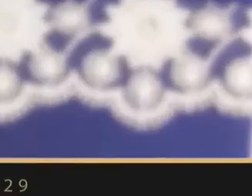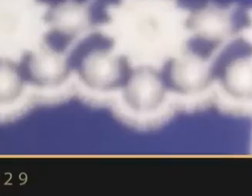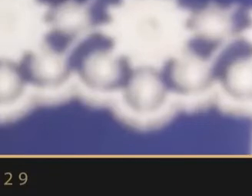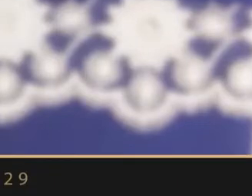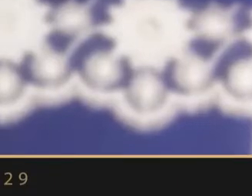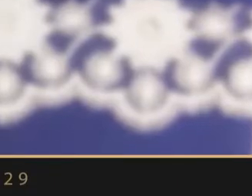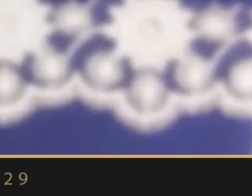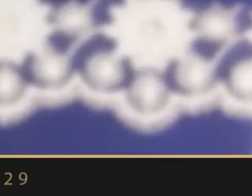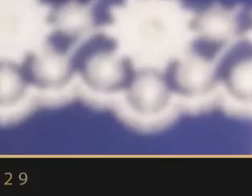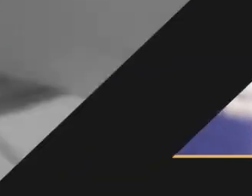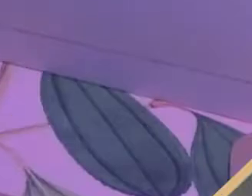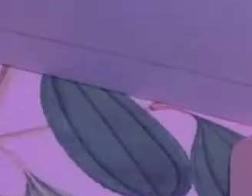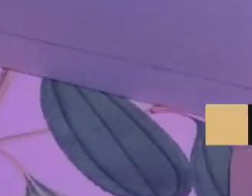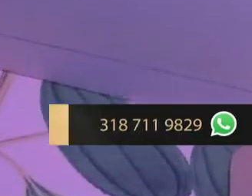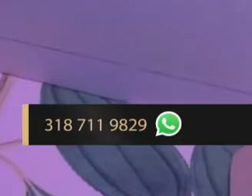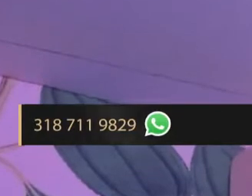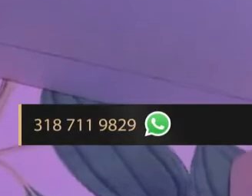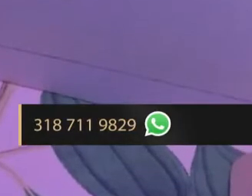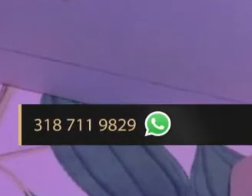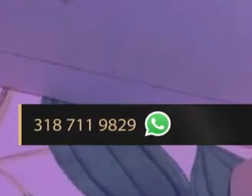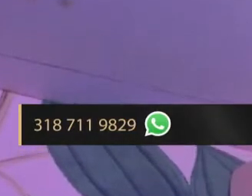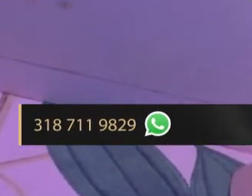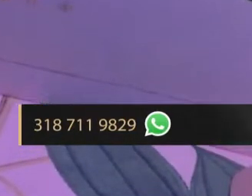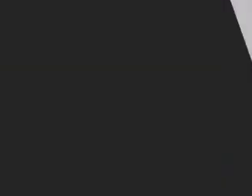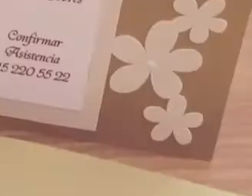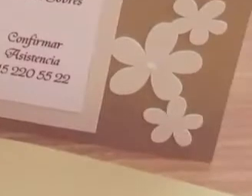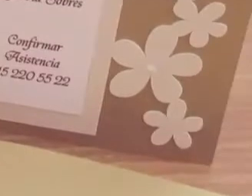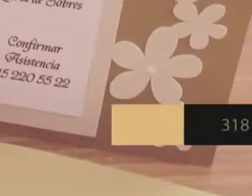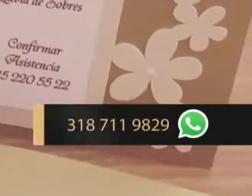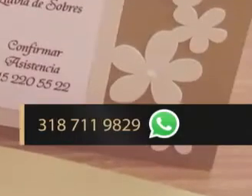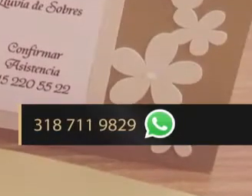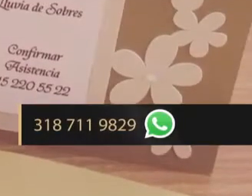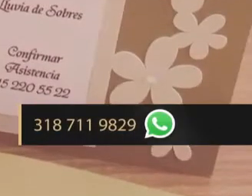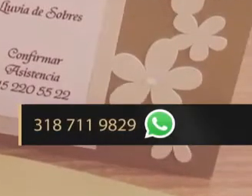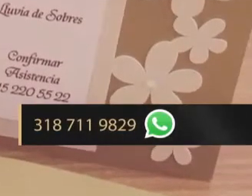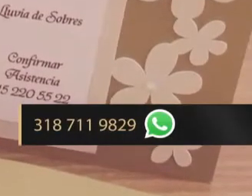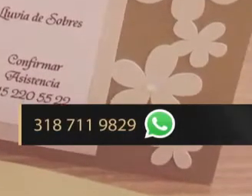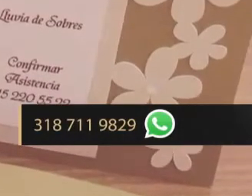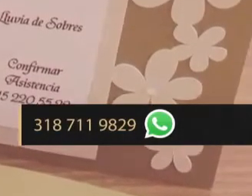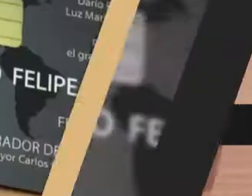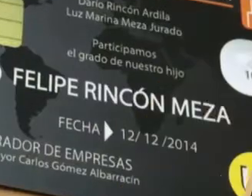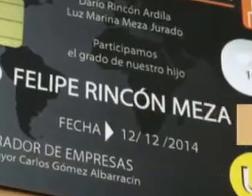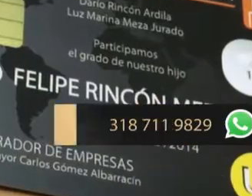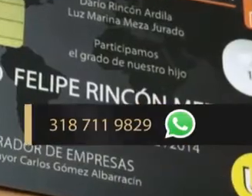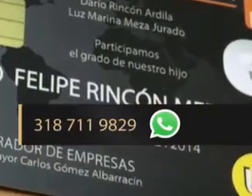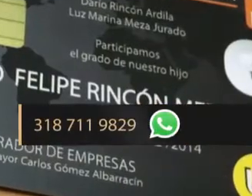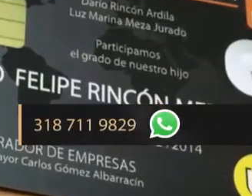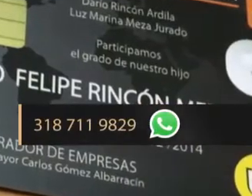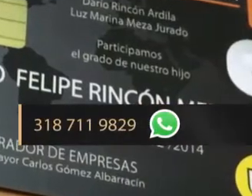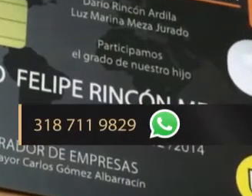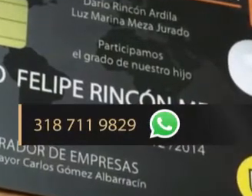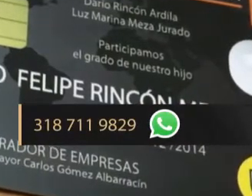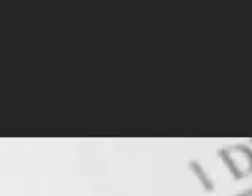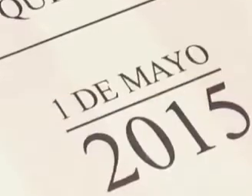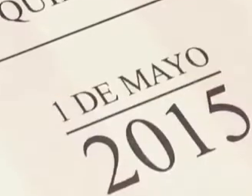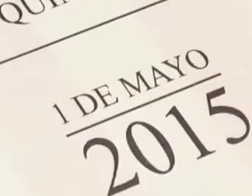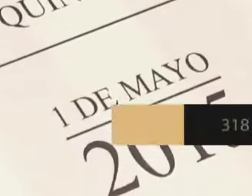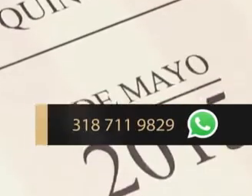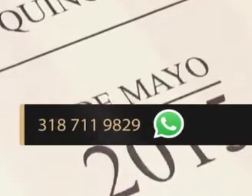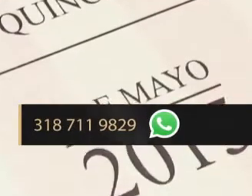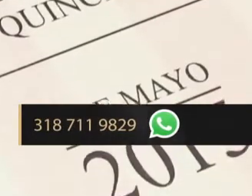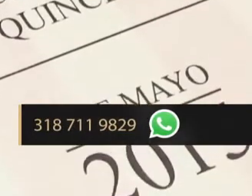y calígrafos tarjetería fina presos y tarjetas con el más estricto nivel de calidad la mejor atención personalizada al diseños de vanguardia